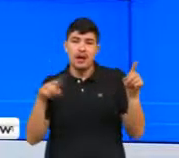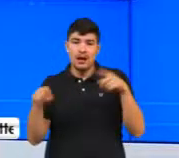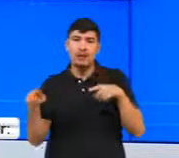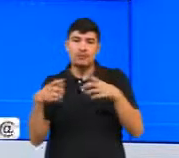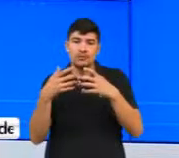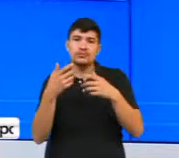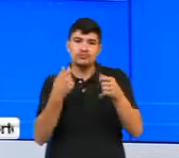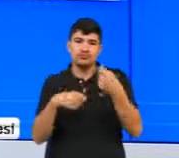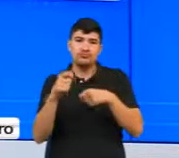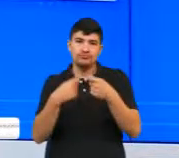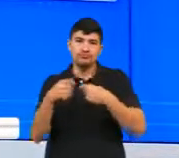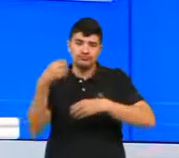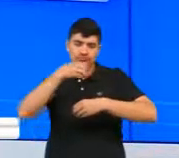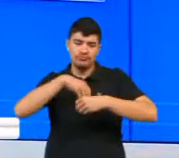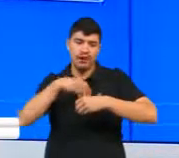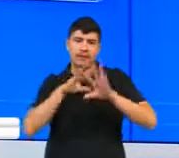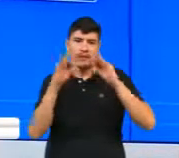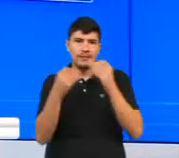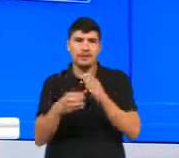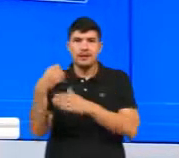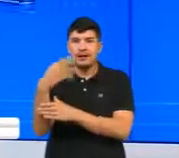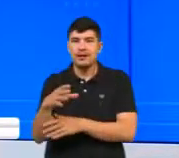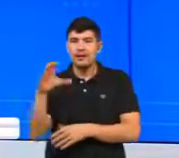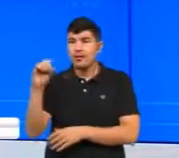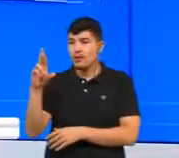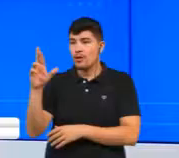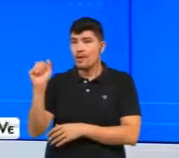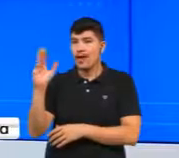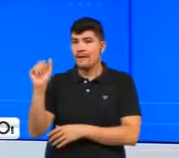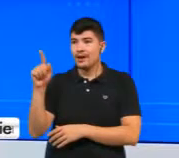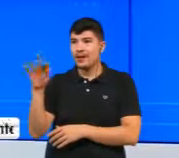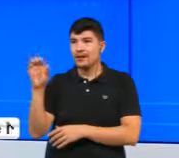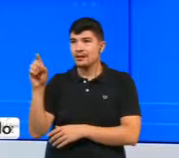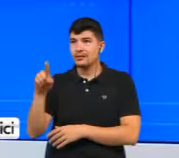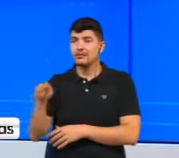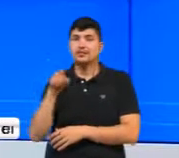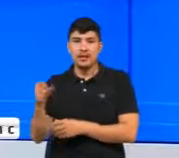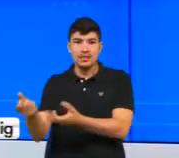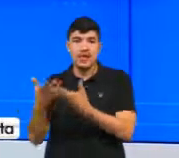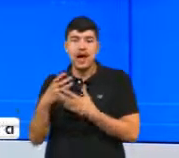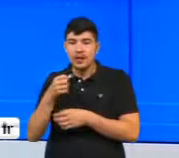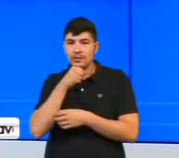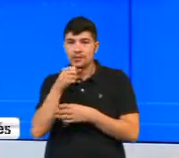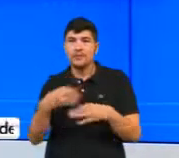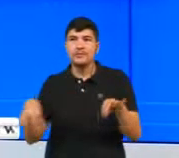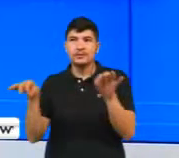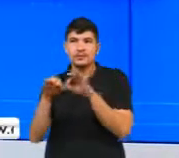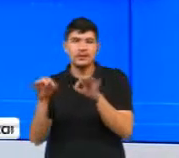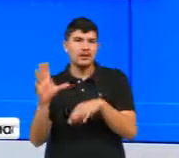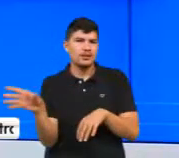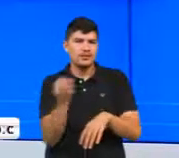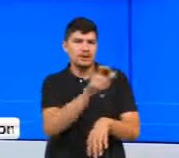productos de la canasta familiar sin embargo corabastos dio una centroabastos dio una noticia muy positiva para todas las